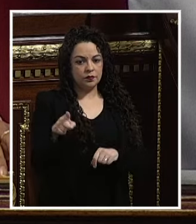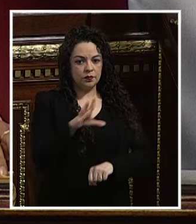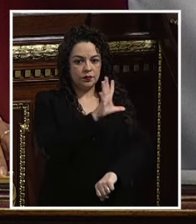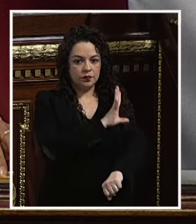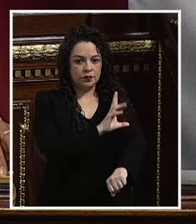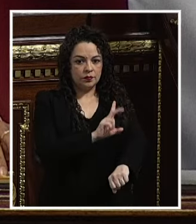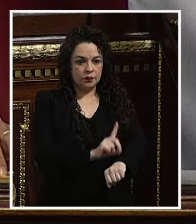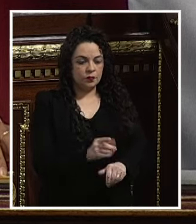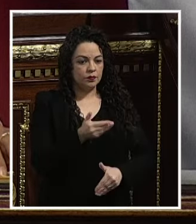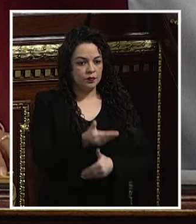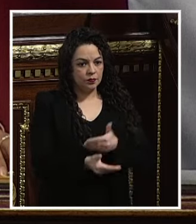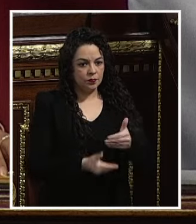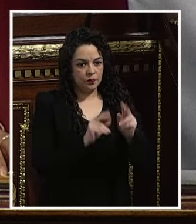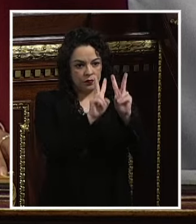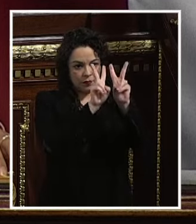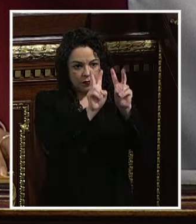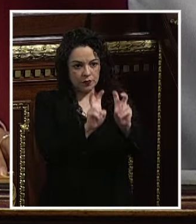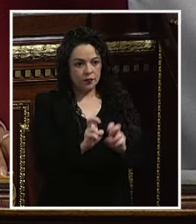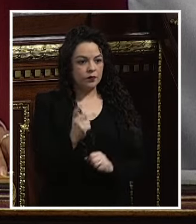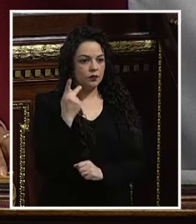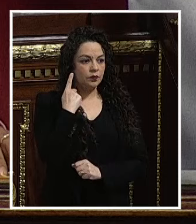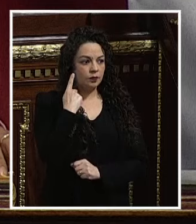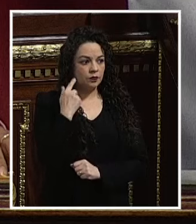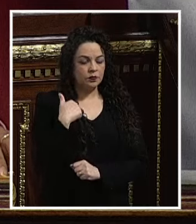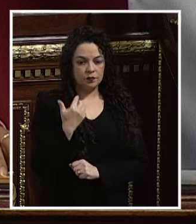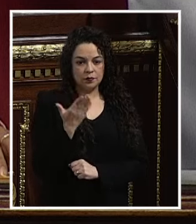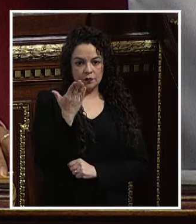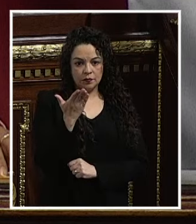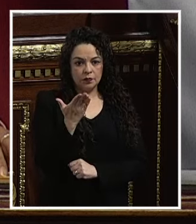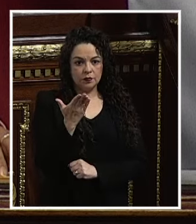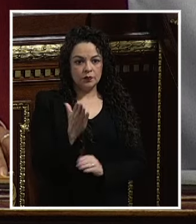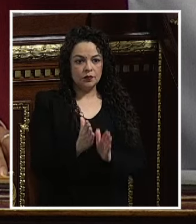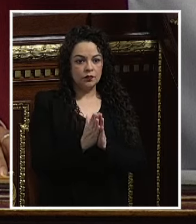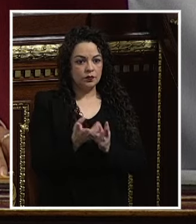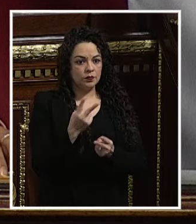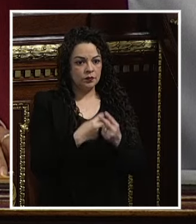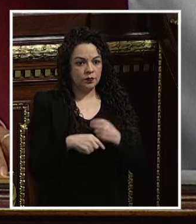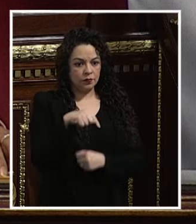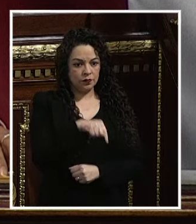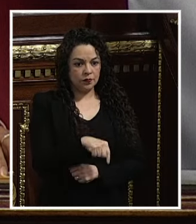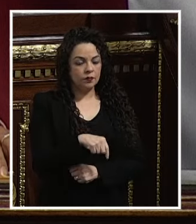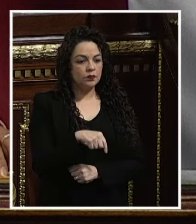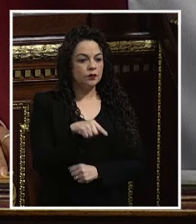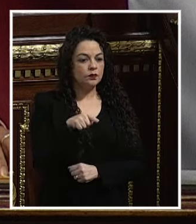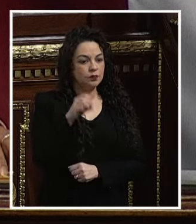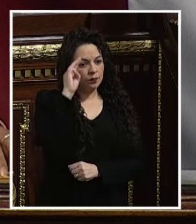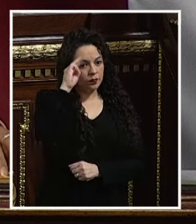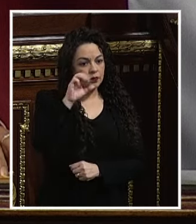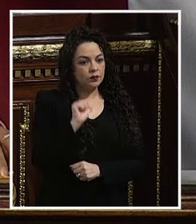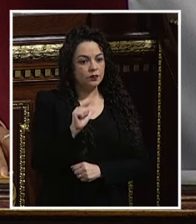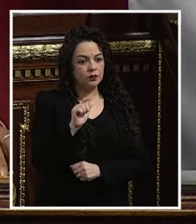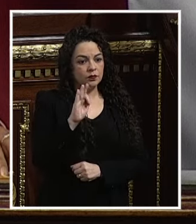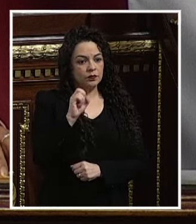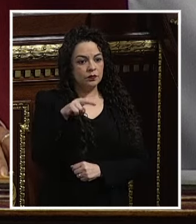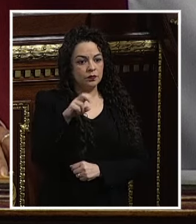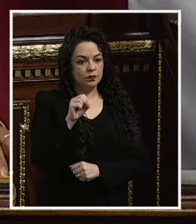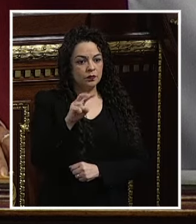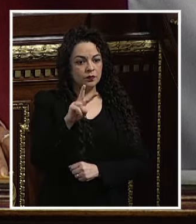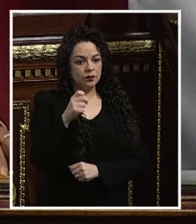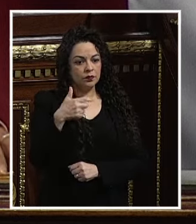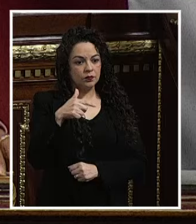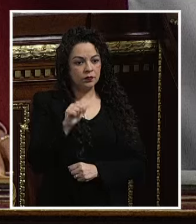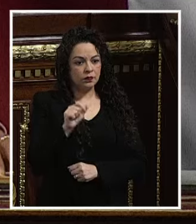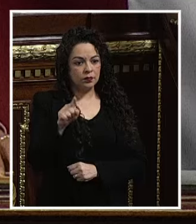Servicios Parlamentarios. Solicito la presencia del maestro Alfonso Vega González, Coordinador de Servicios